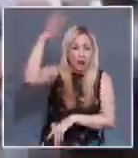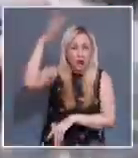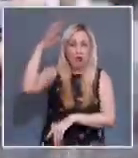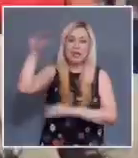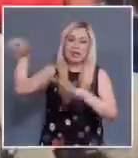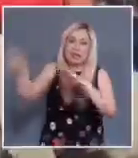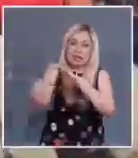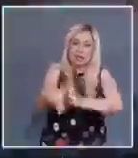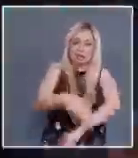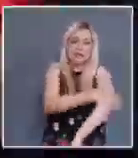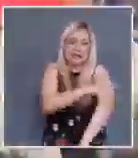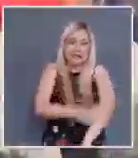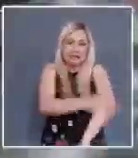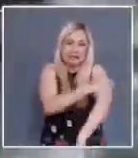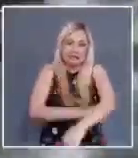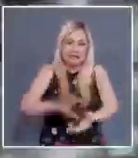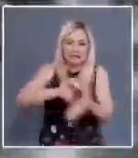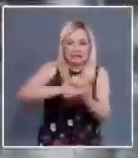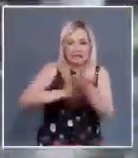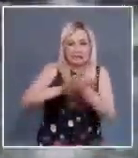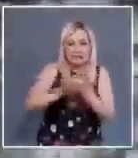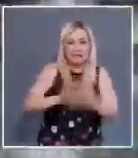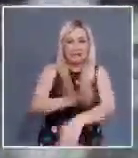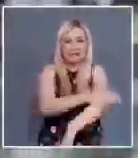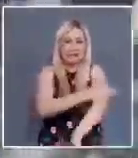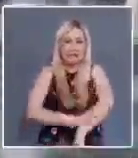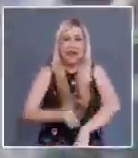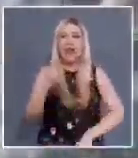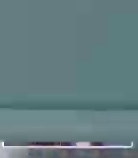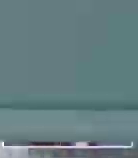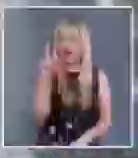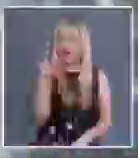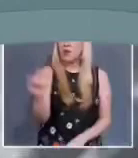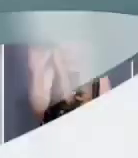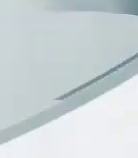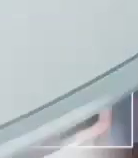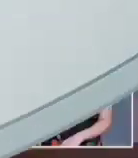atender también las recomendaciones del sector salud.